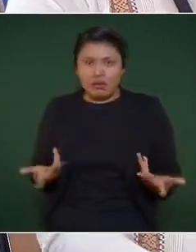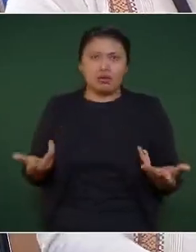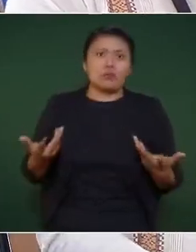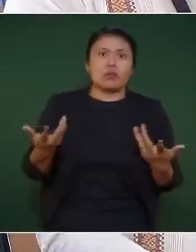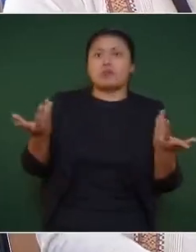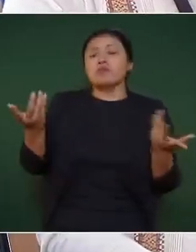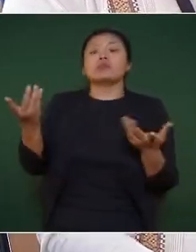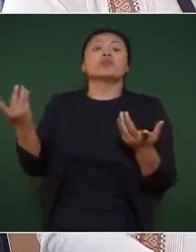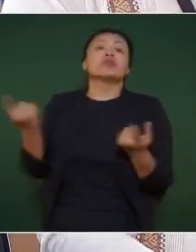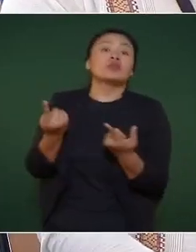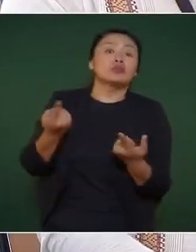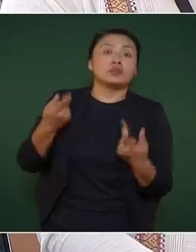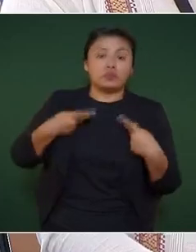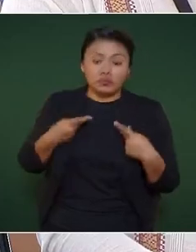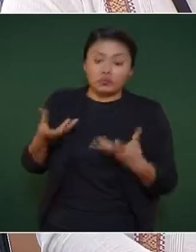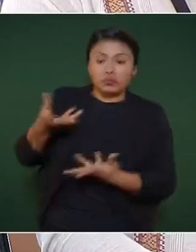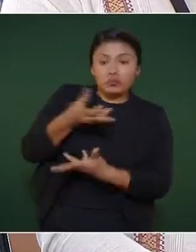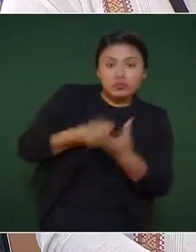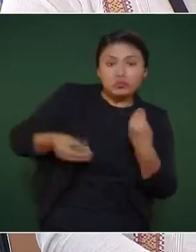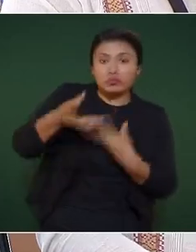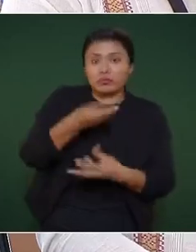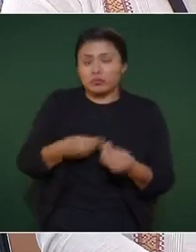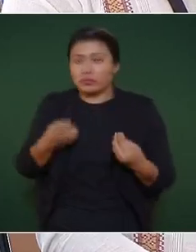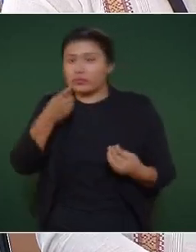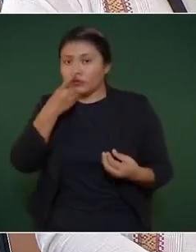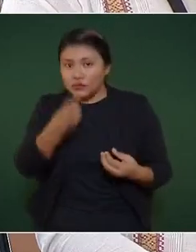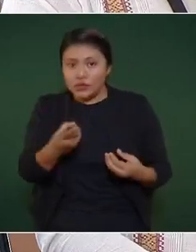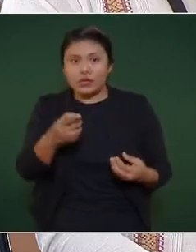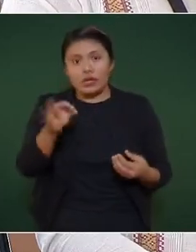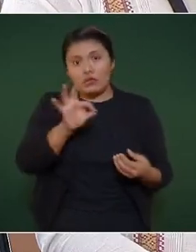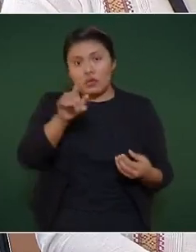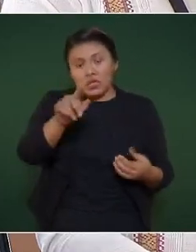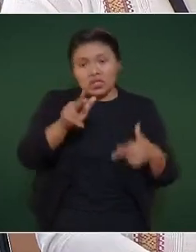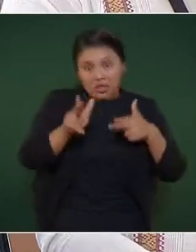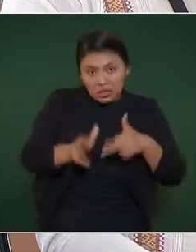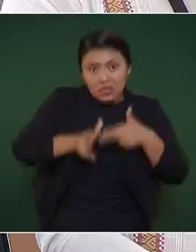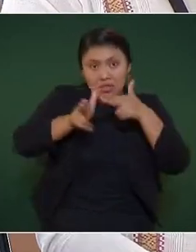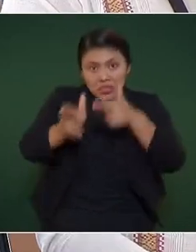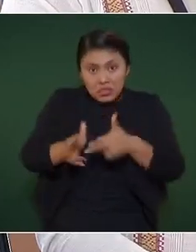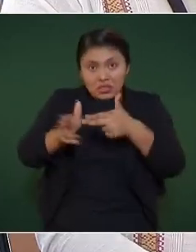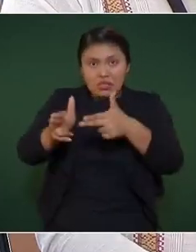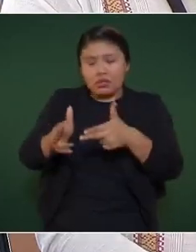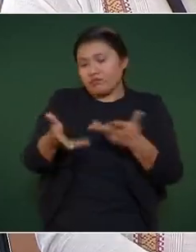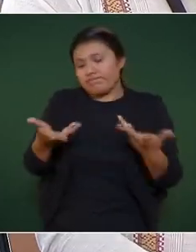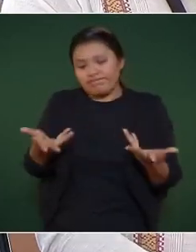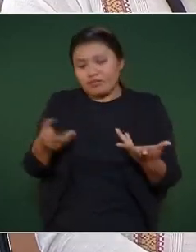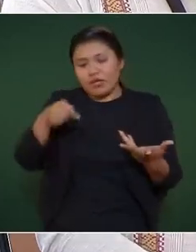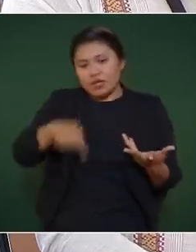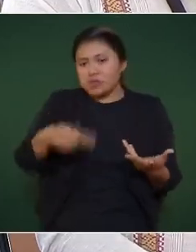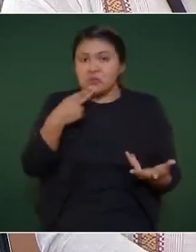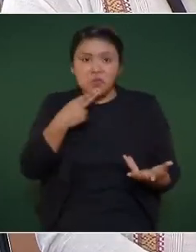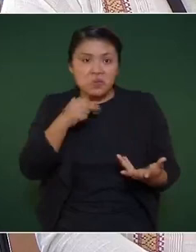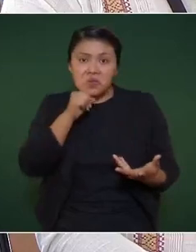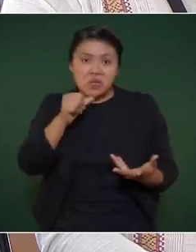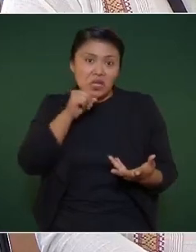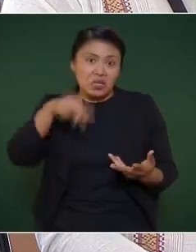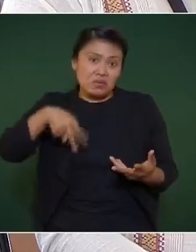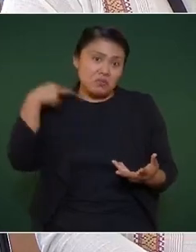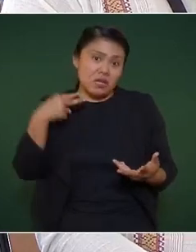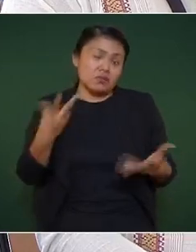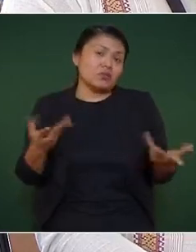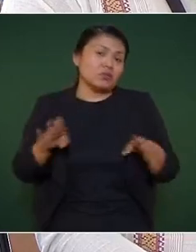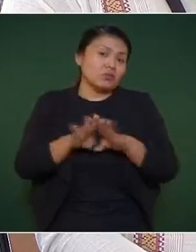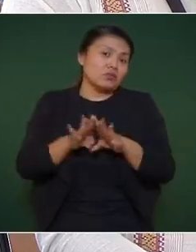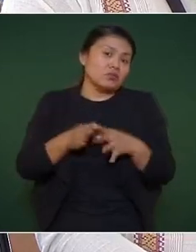inversionistas tienen miedo que esto haga que finalmente el corredor interoceánico, por lo menos en la parte de Veracruz, no pueda aterrizar,